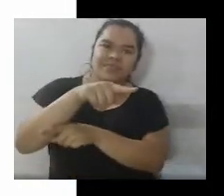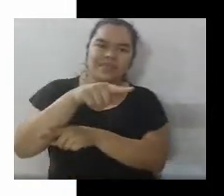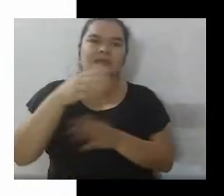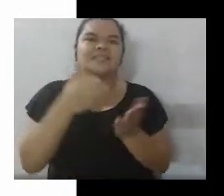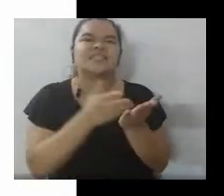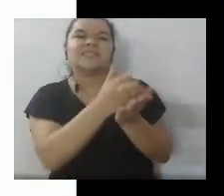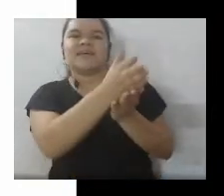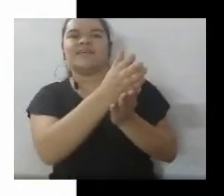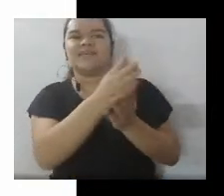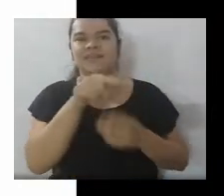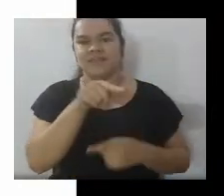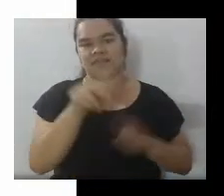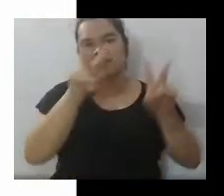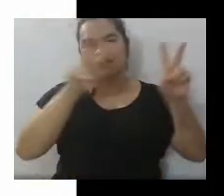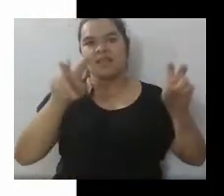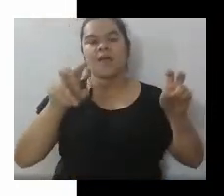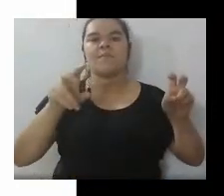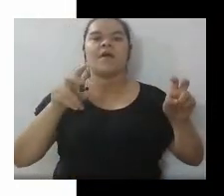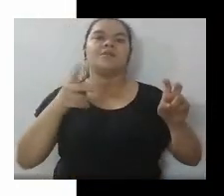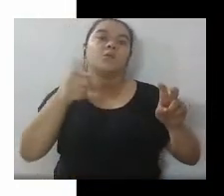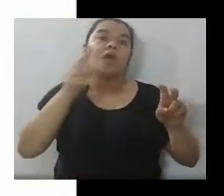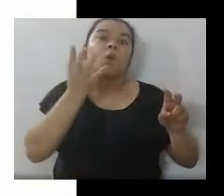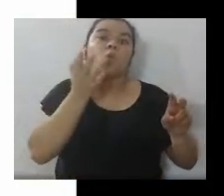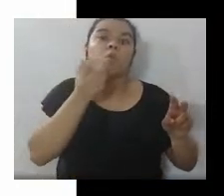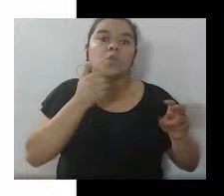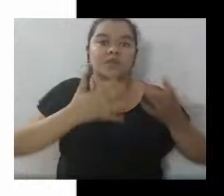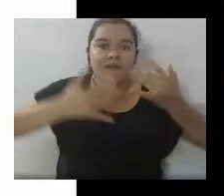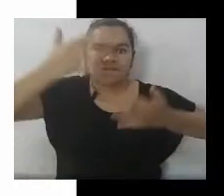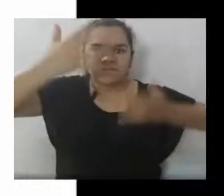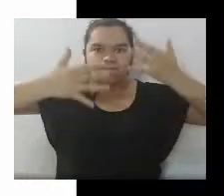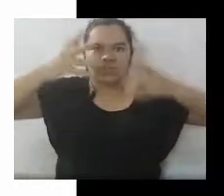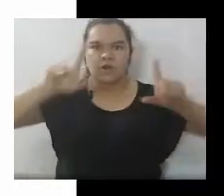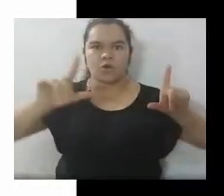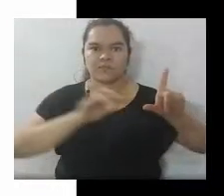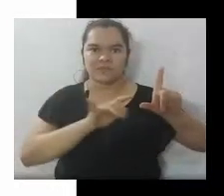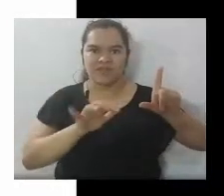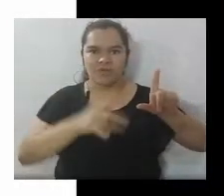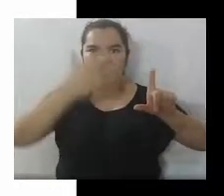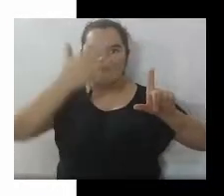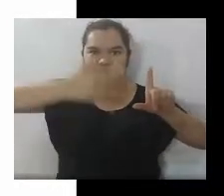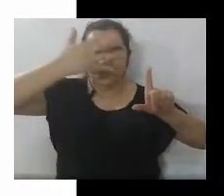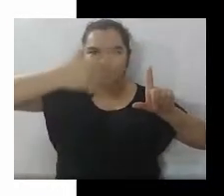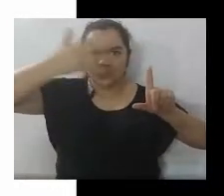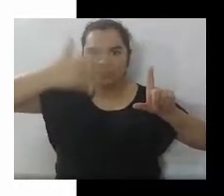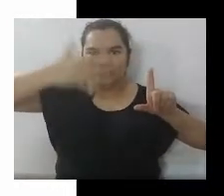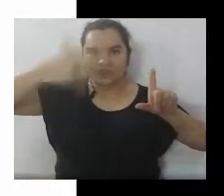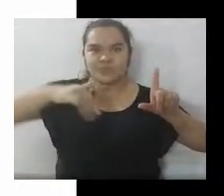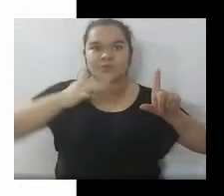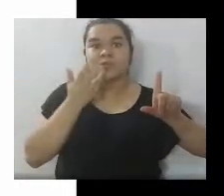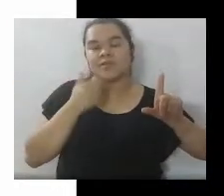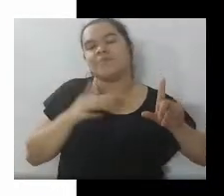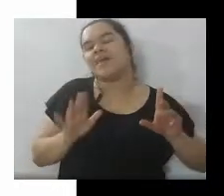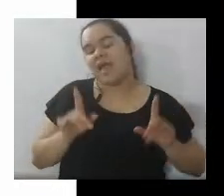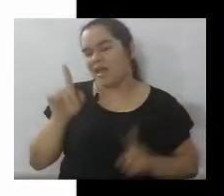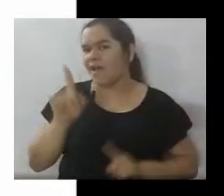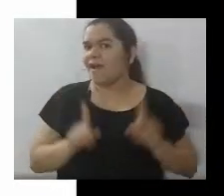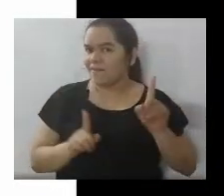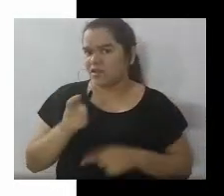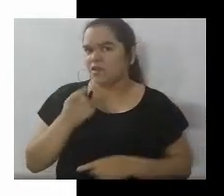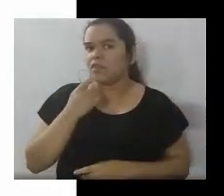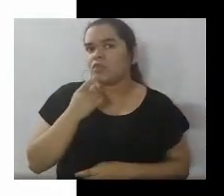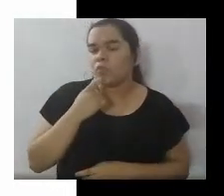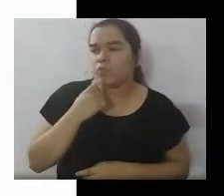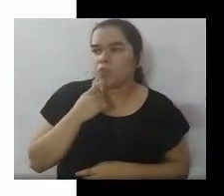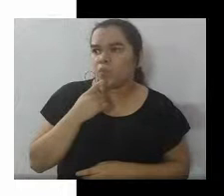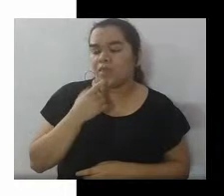le gusta el código, ¿no? Este por lo menos fue mi caso, y obviamente que tenemos dudas a veces, ¿no? De decir, bueno,